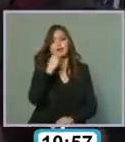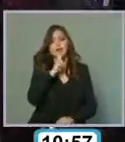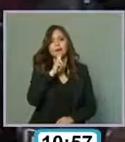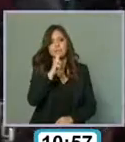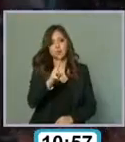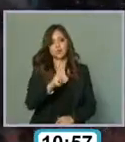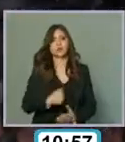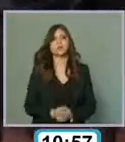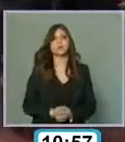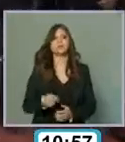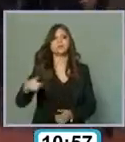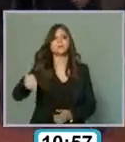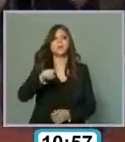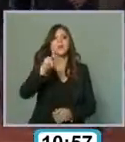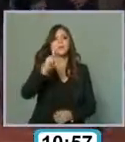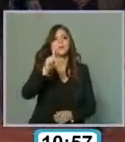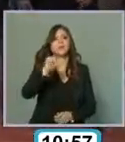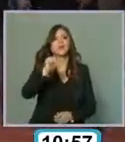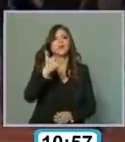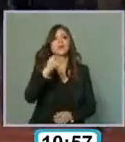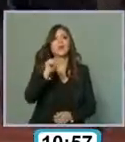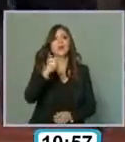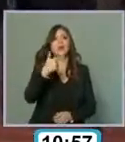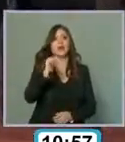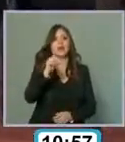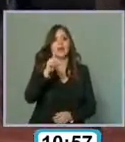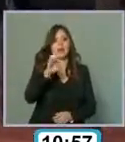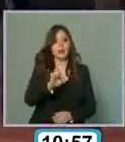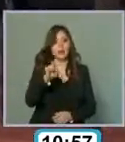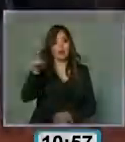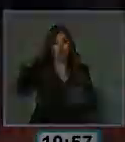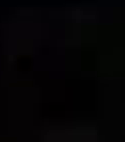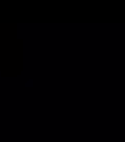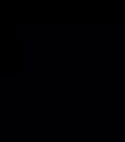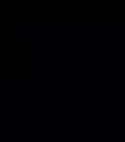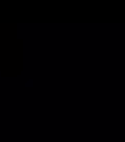Banda Playa Grande, casi Eso es todo. Vamos con mis compañeros. Gracias.